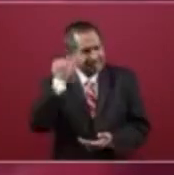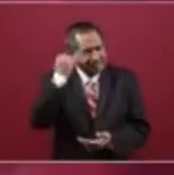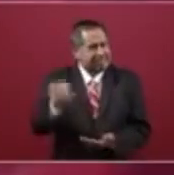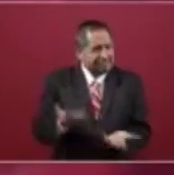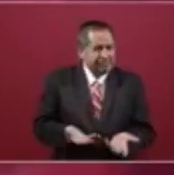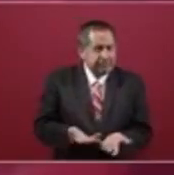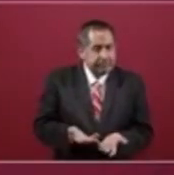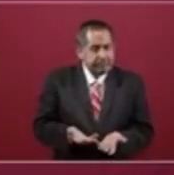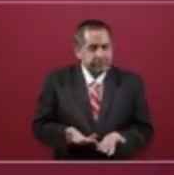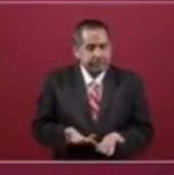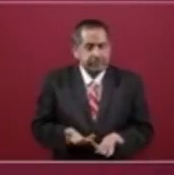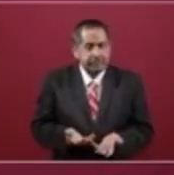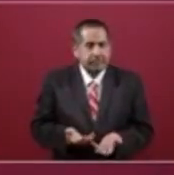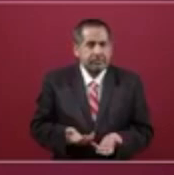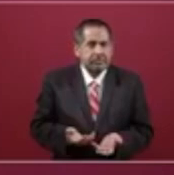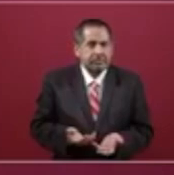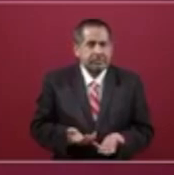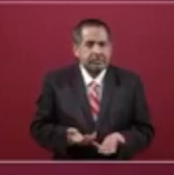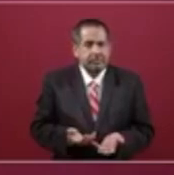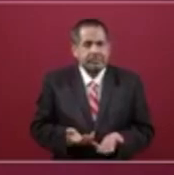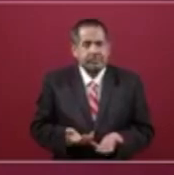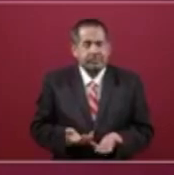Imagínense